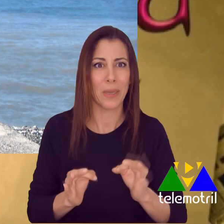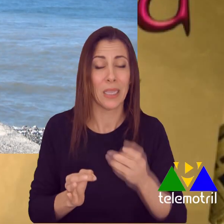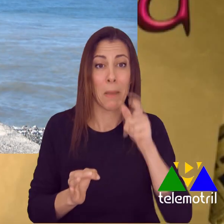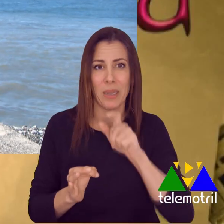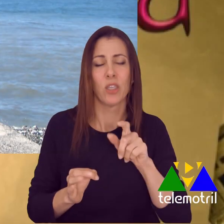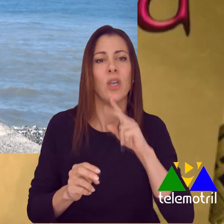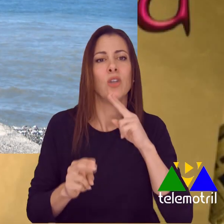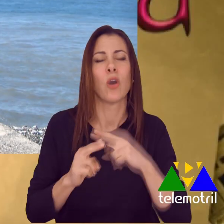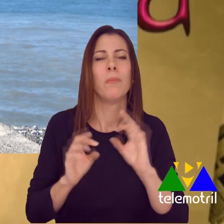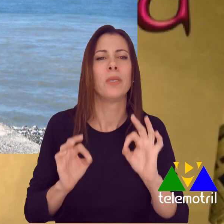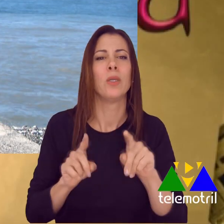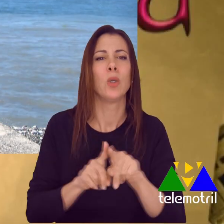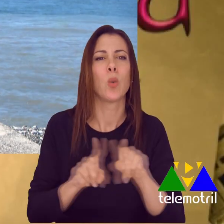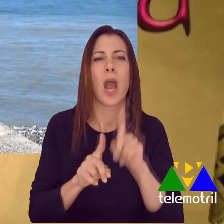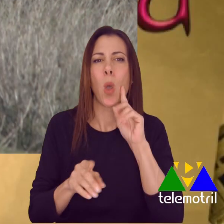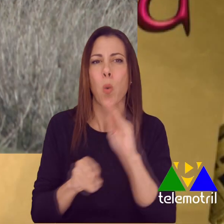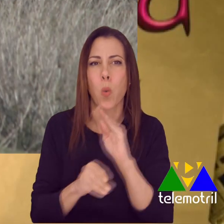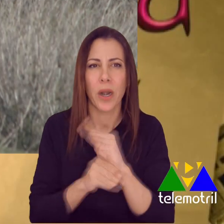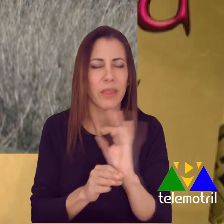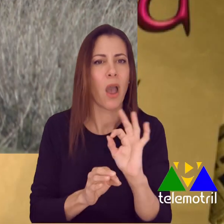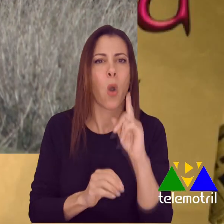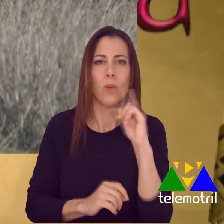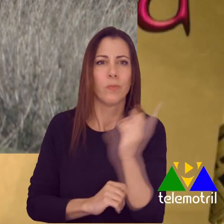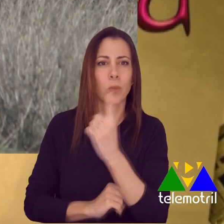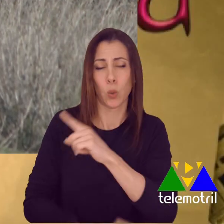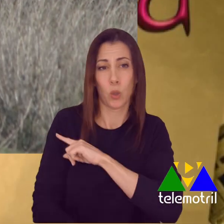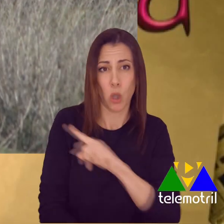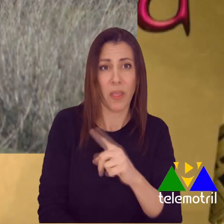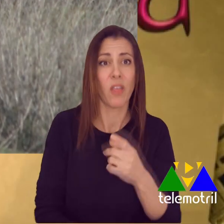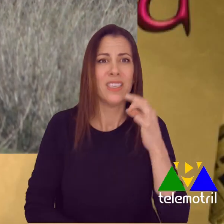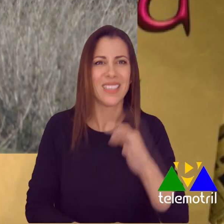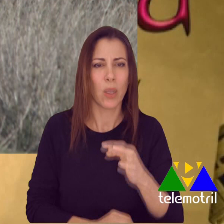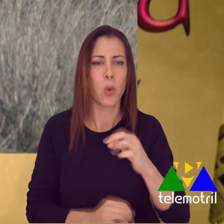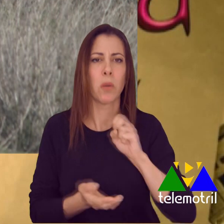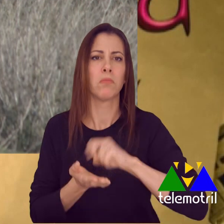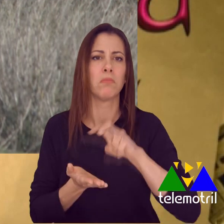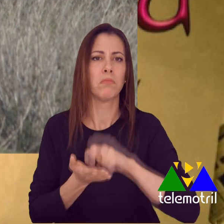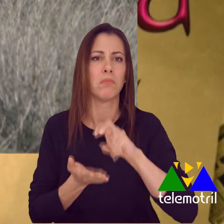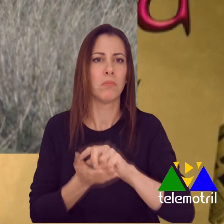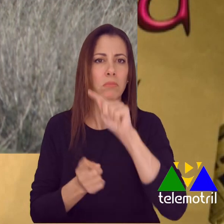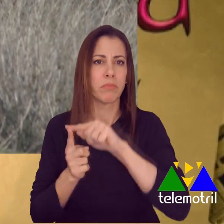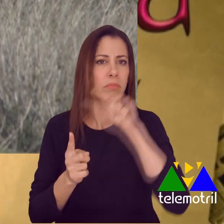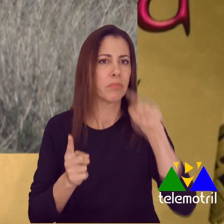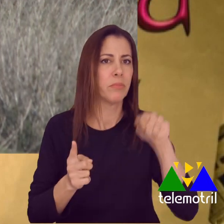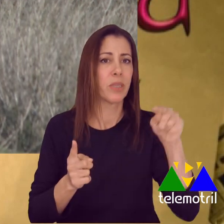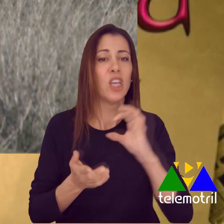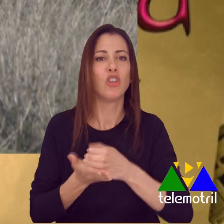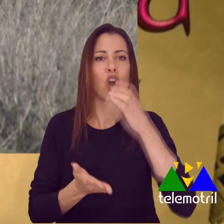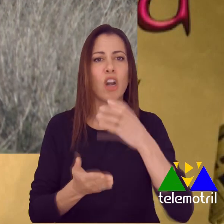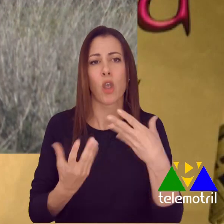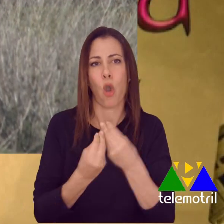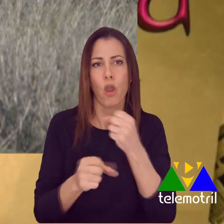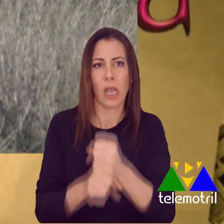atajadores que se llamaban, es decir, los guardas o los guardias o los soldados hacían el recorrido entre torres a caballo, entre